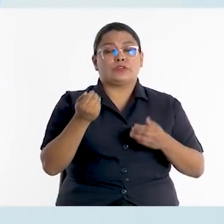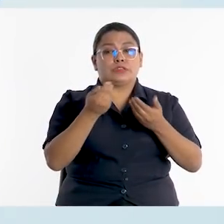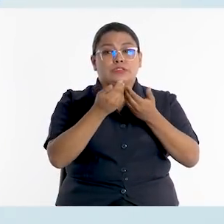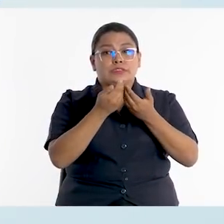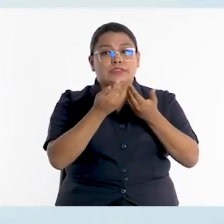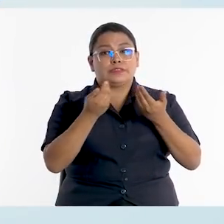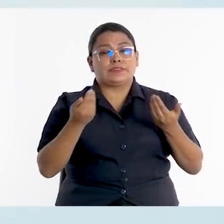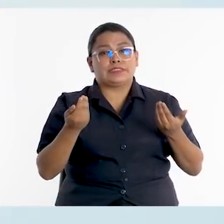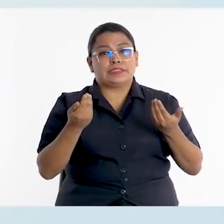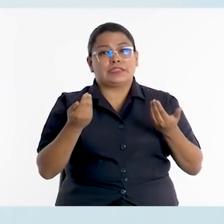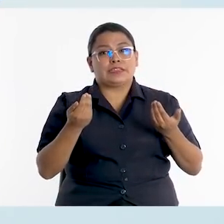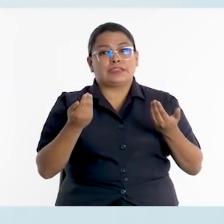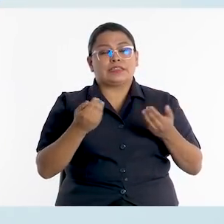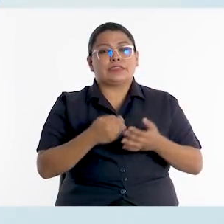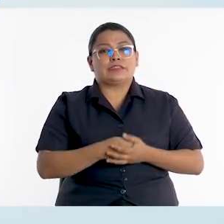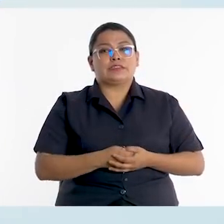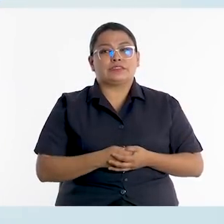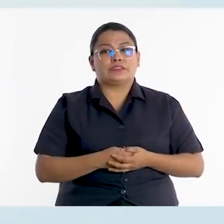dividir